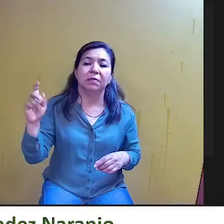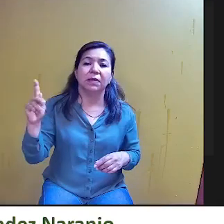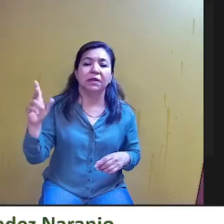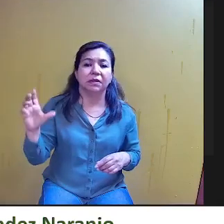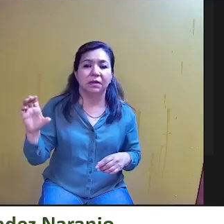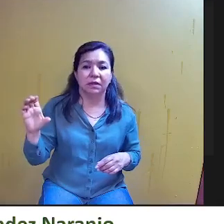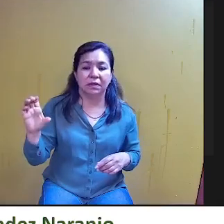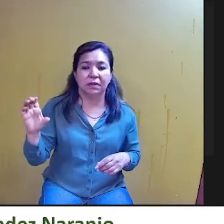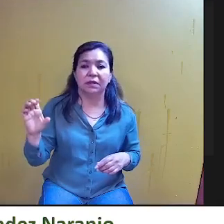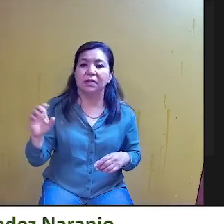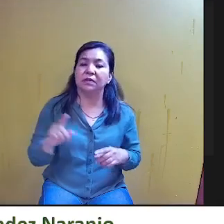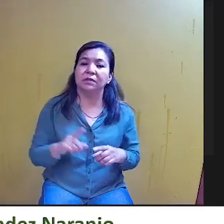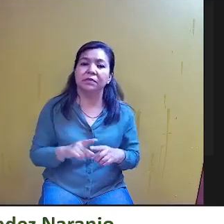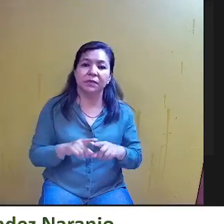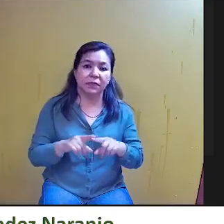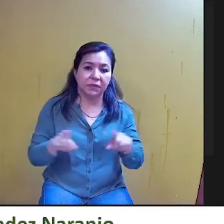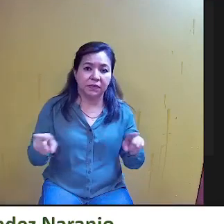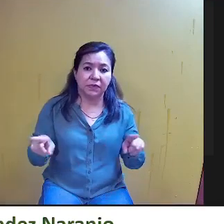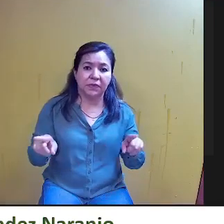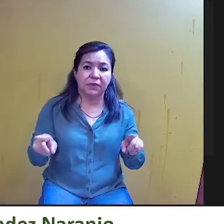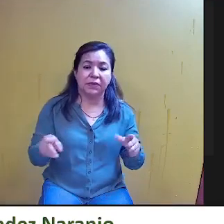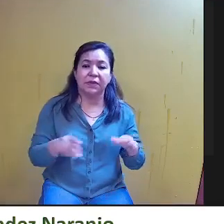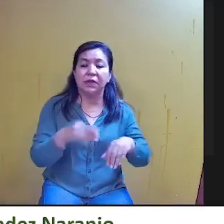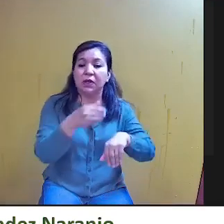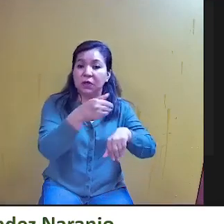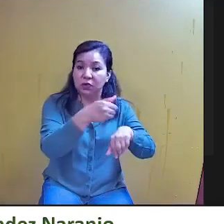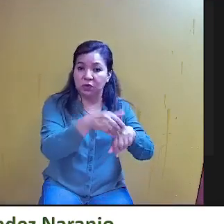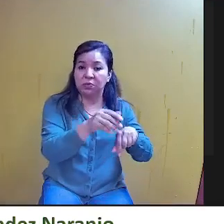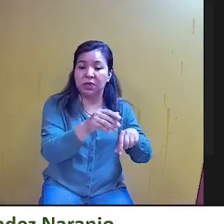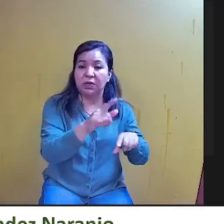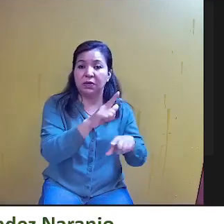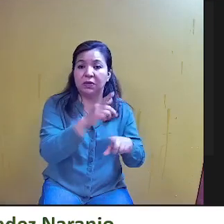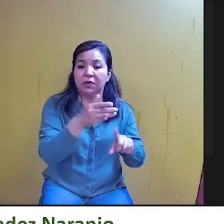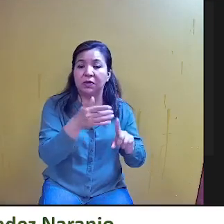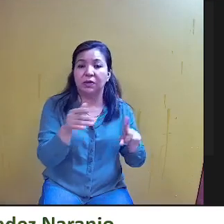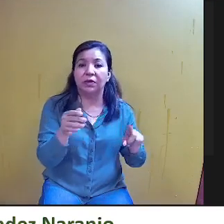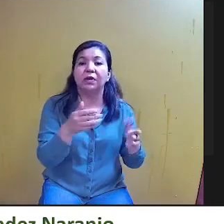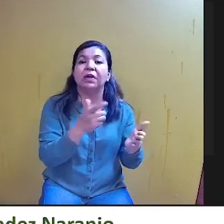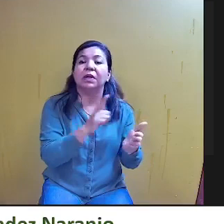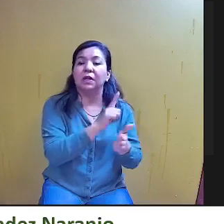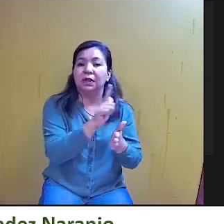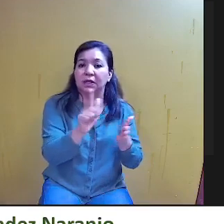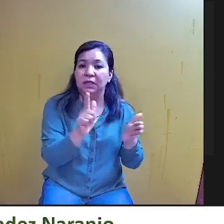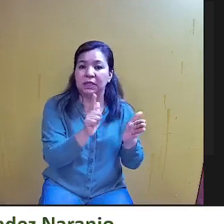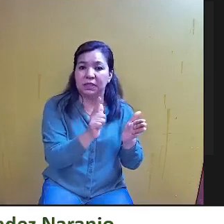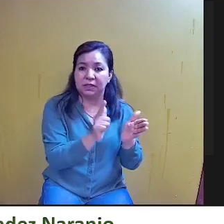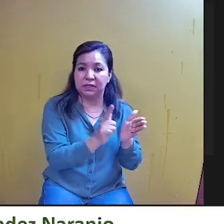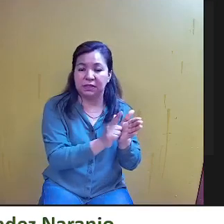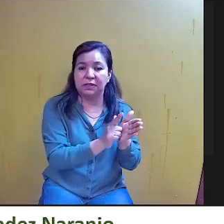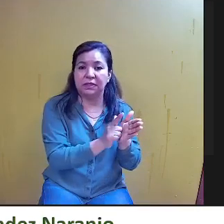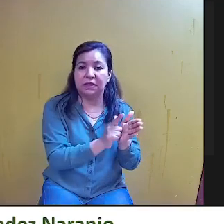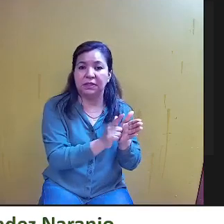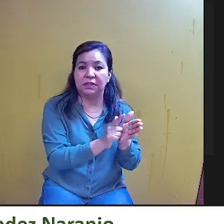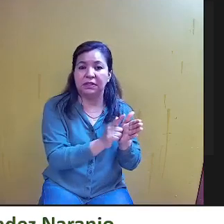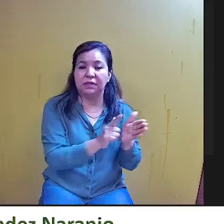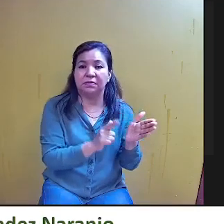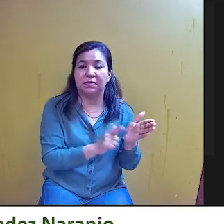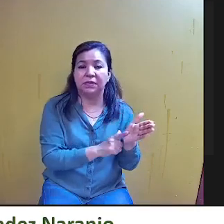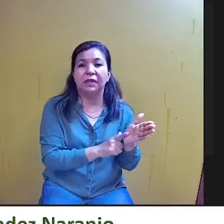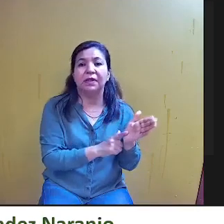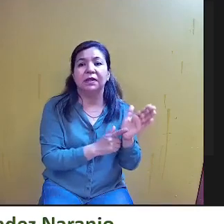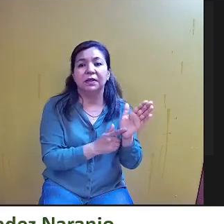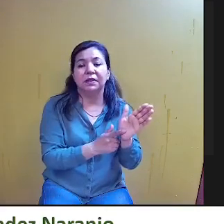la restricción contemplada en el numeral 221 de la Ley de Instituciones Local se materializaría únicamente para la integración